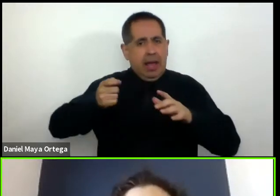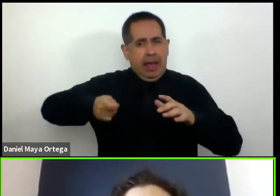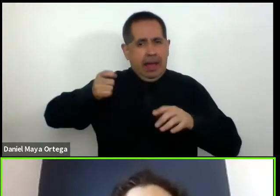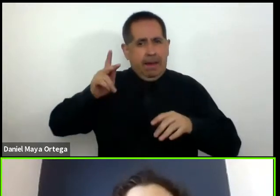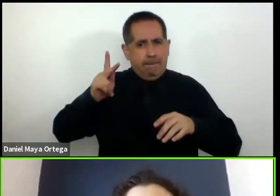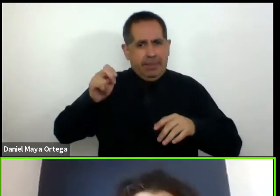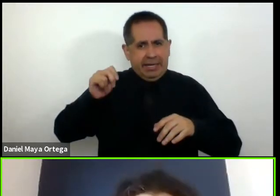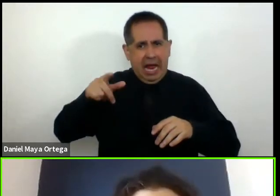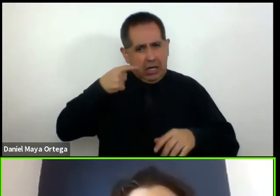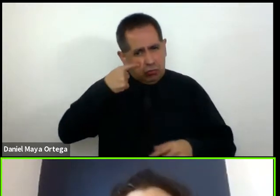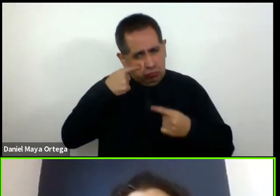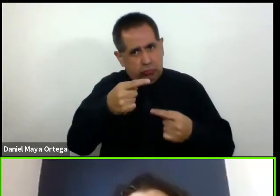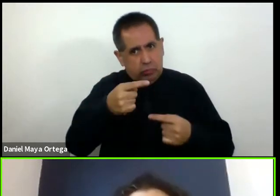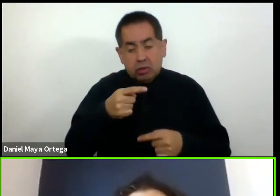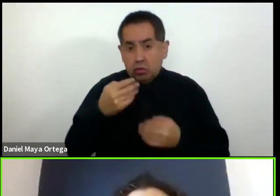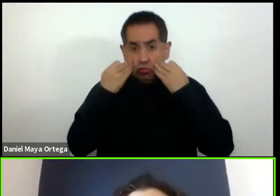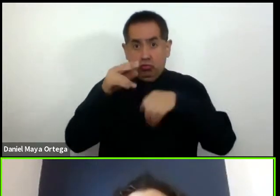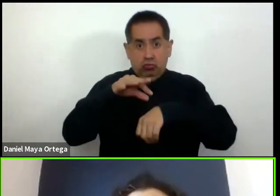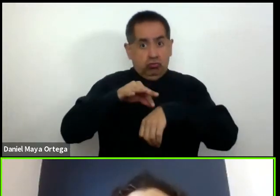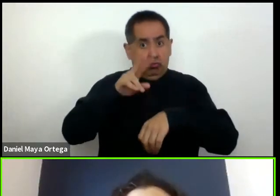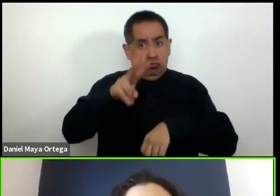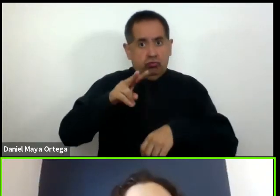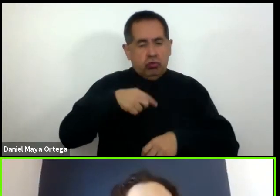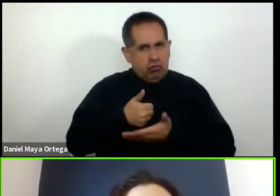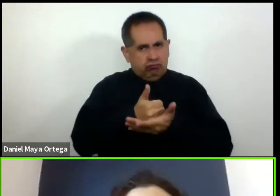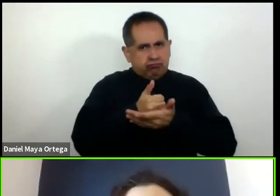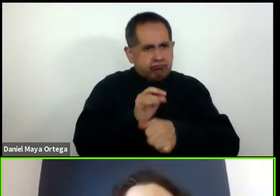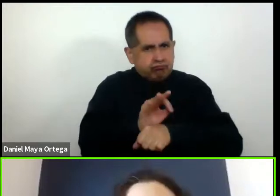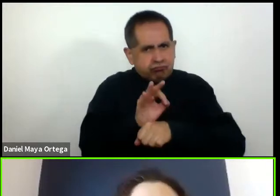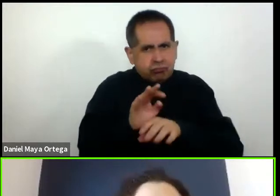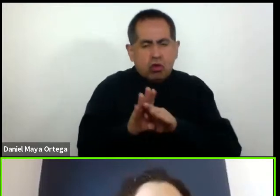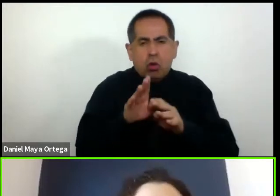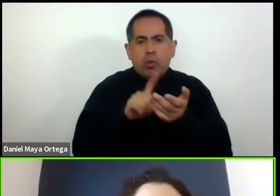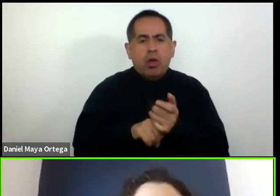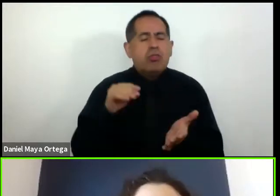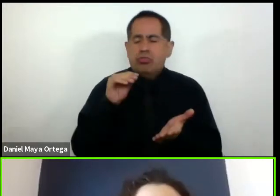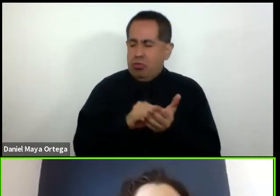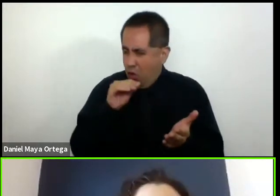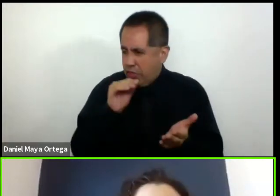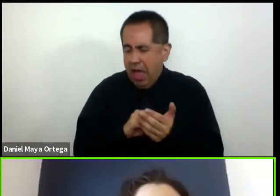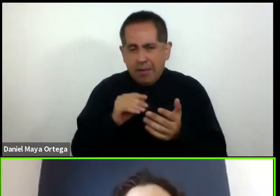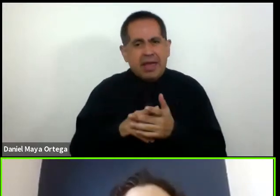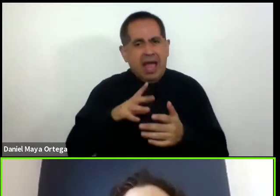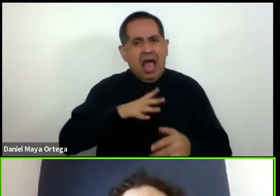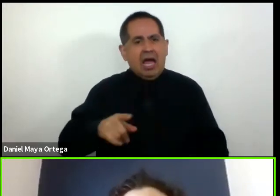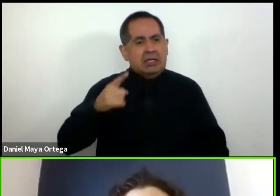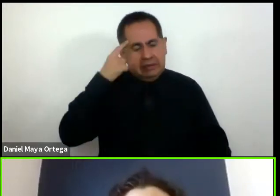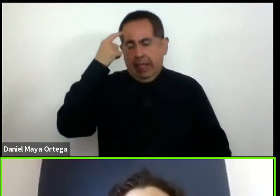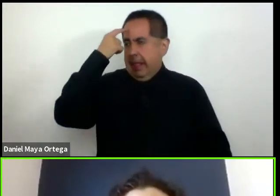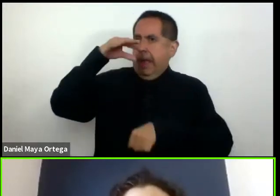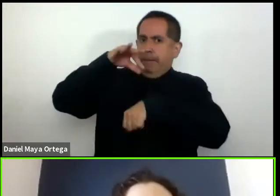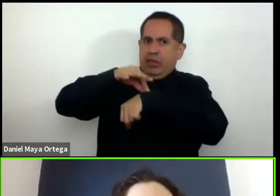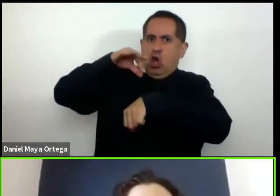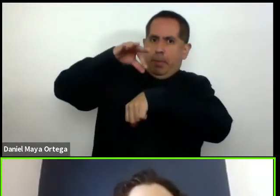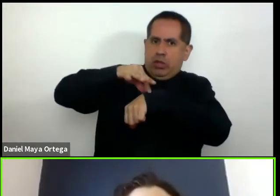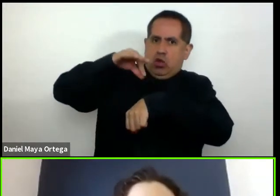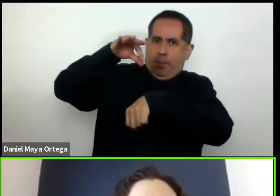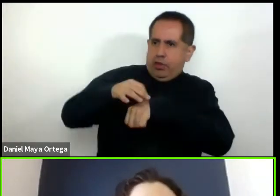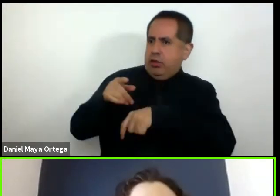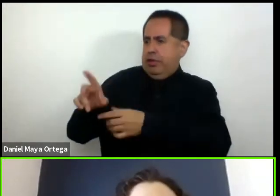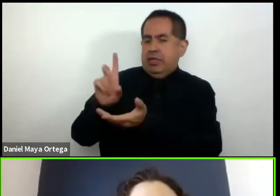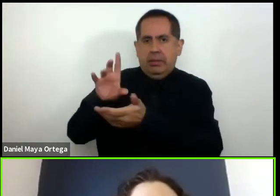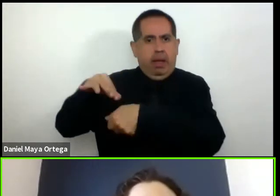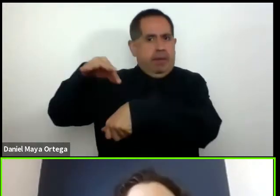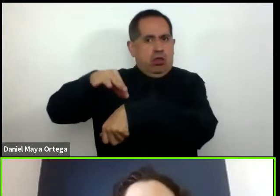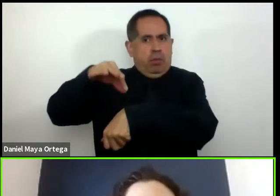ahí es donde hemos trabajado como facilitadores de justicia, cómo sigue profundamente permeado un enfoque médico sobre la discapacidad. Es decir, una